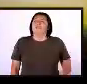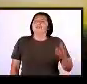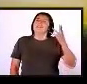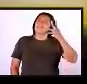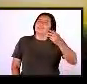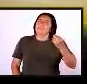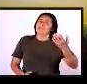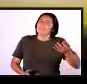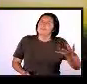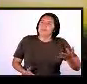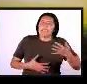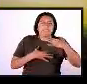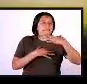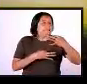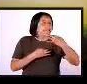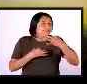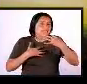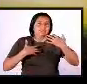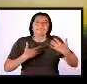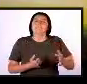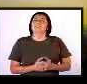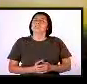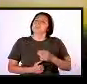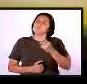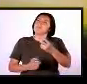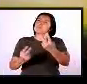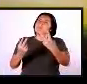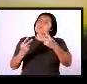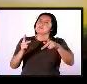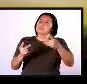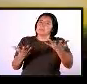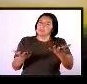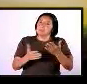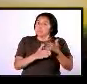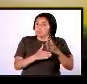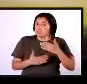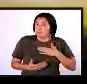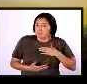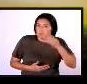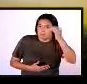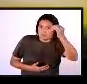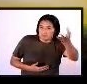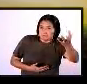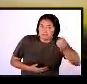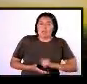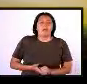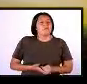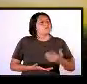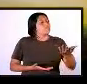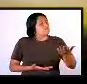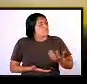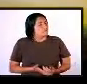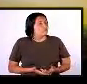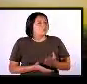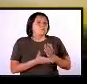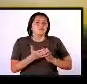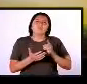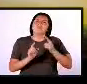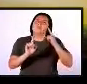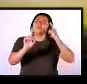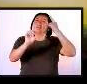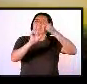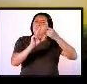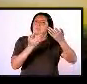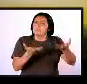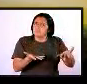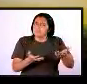Qué lindo, realmente interesantísimo. ¿Qué les pareció, amigos? ¿Comparten la opinión? Miren, lo más noble de todo es el fin de